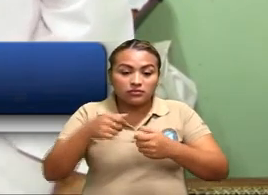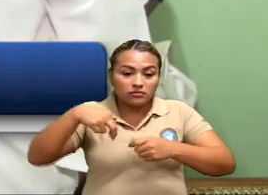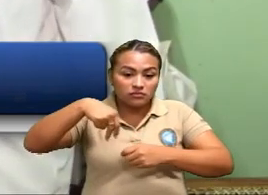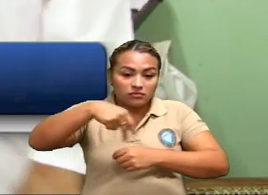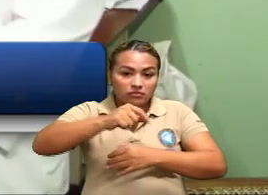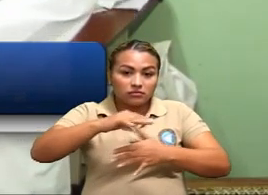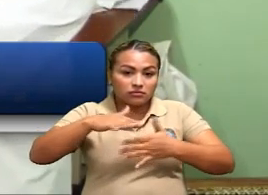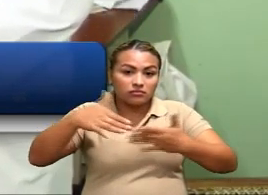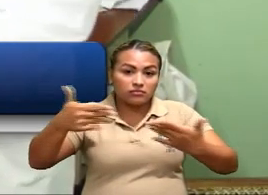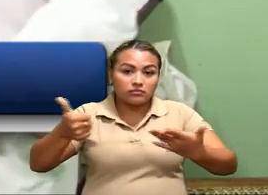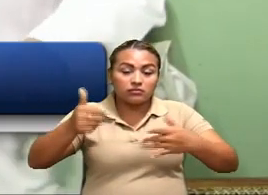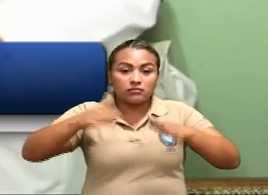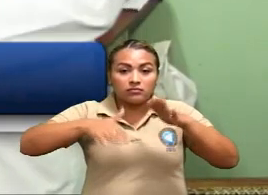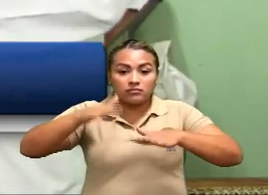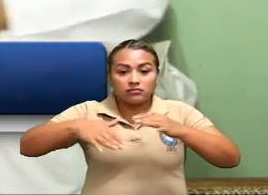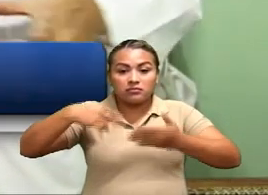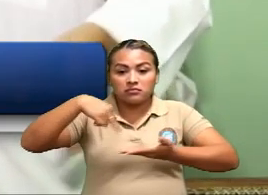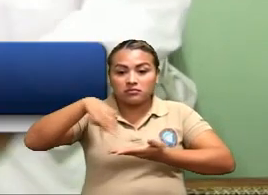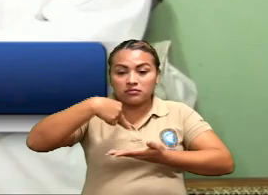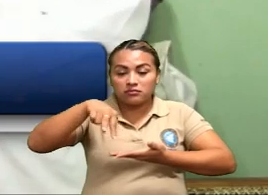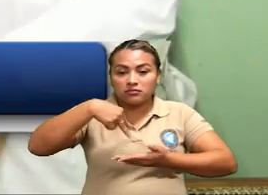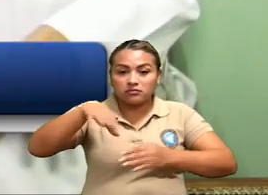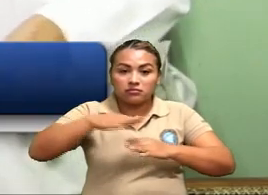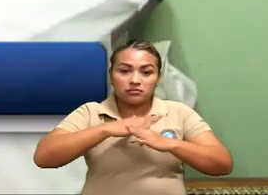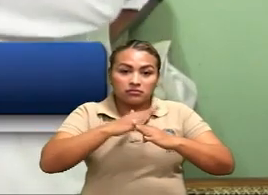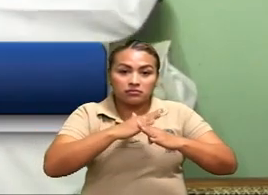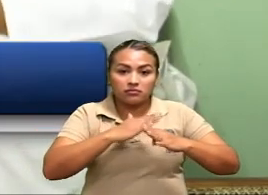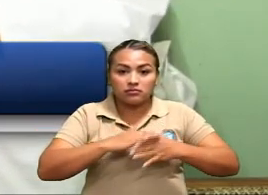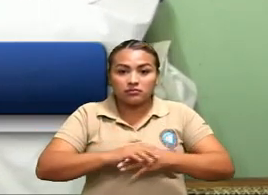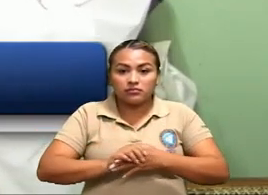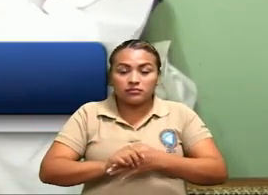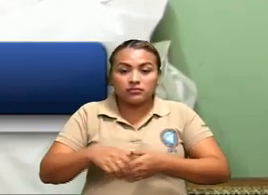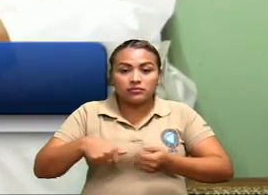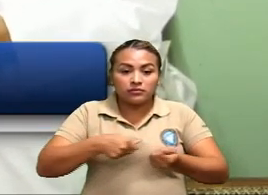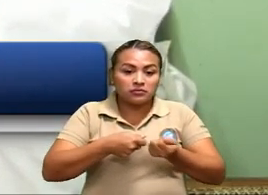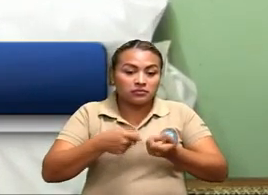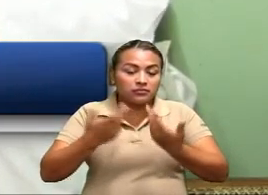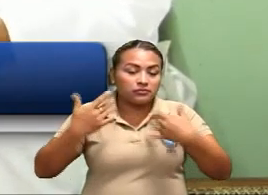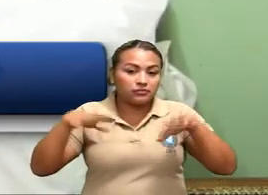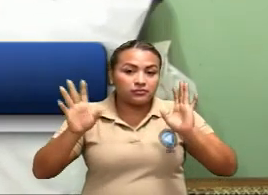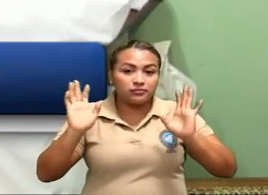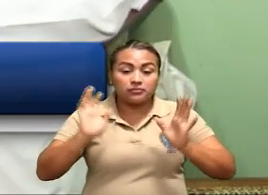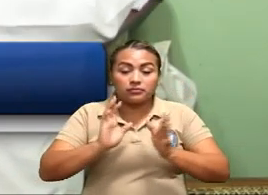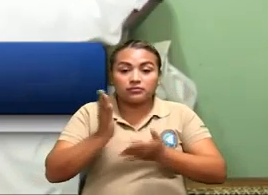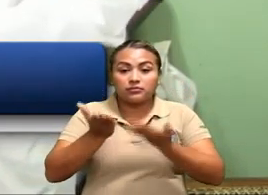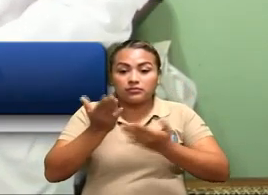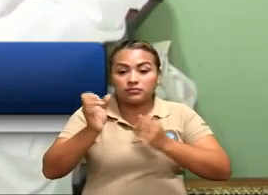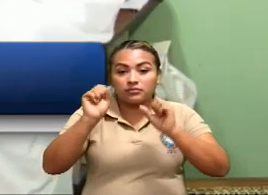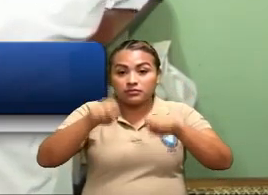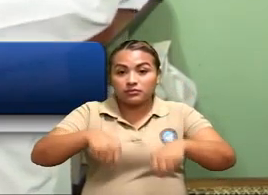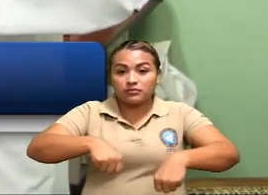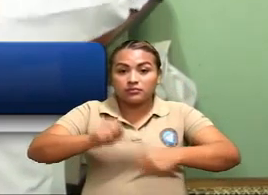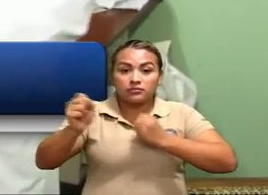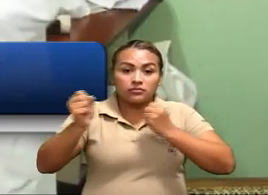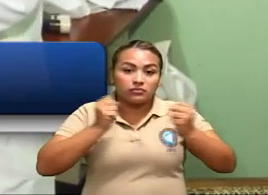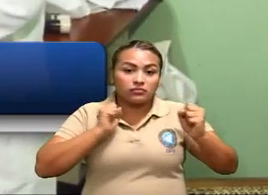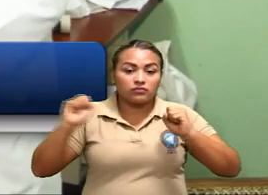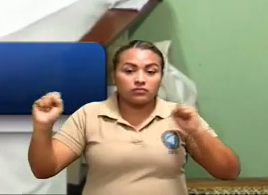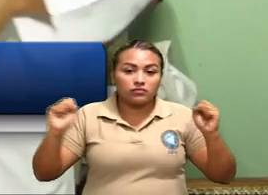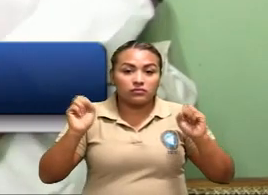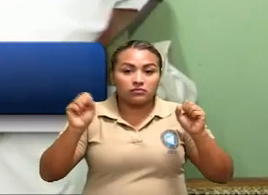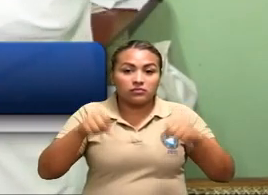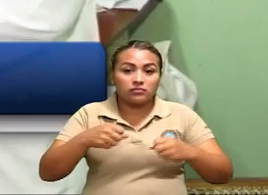Simplemente caminar, a veces bailar, bailatón, zumbatón, con el ampazo, le digo yo, si no pueden ir a pagar un gimnasio, no tienen tiempo, con el ampazo se